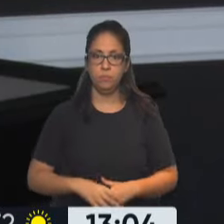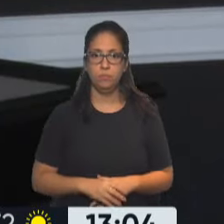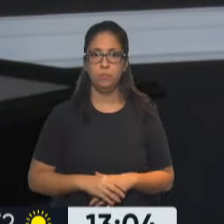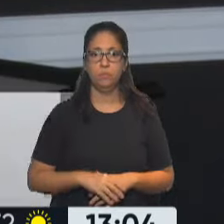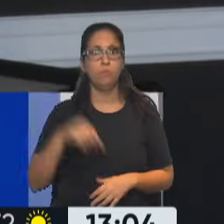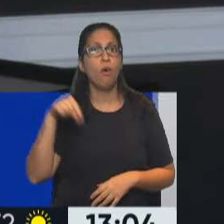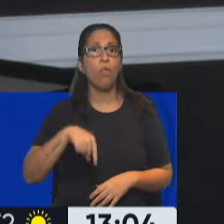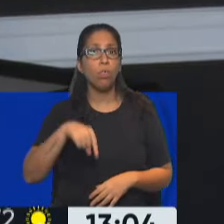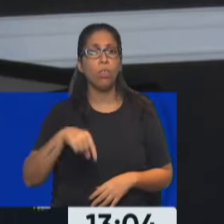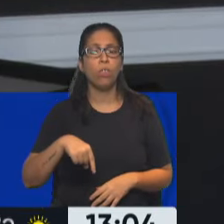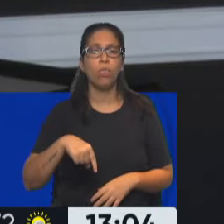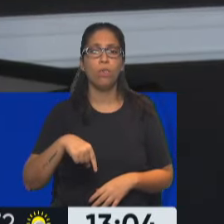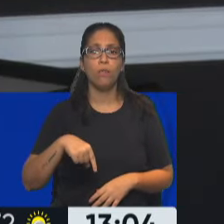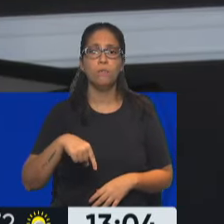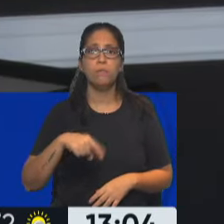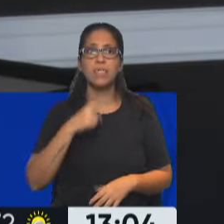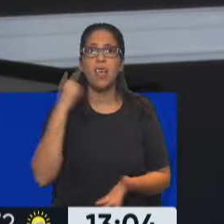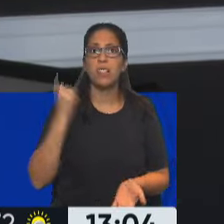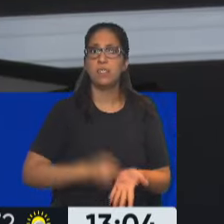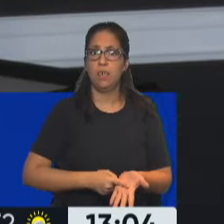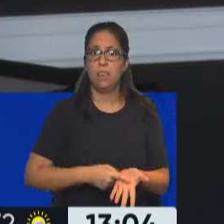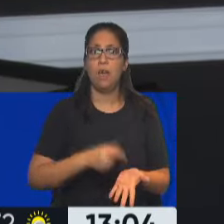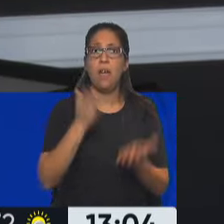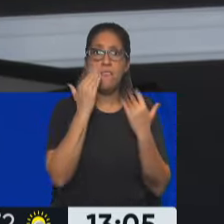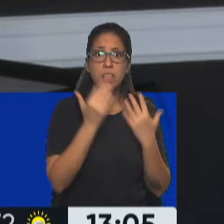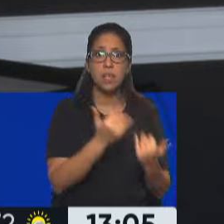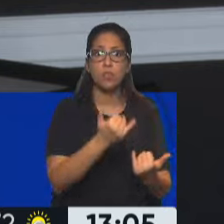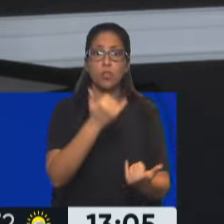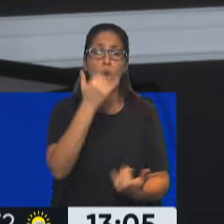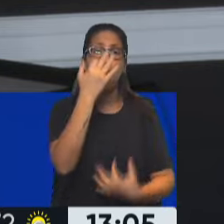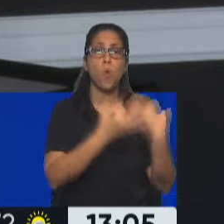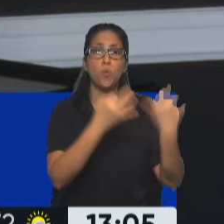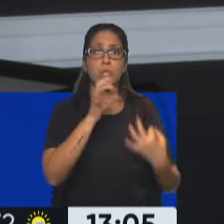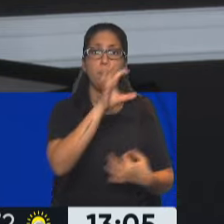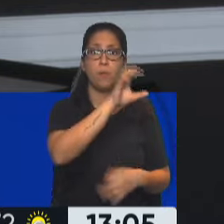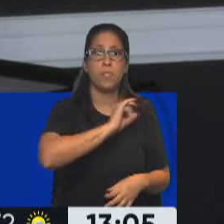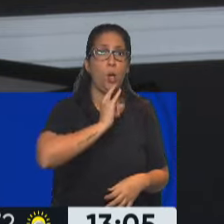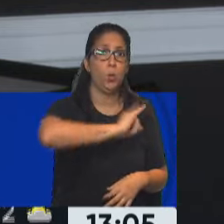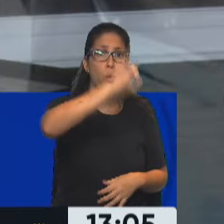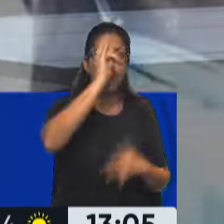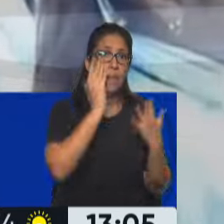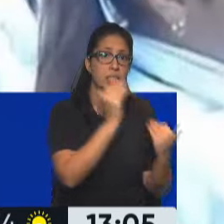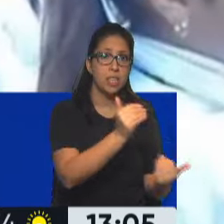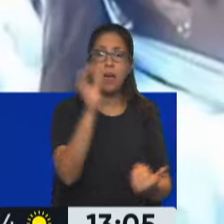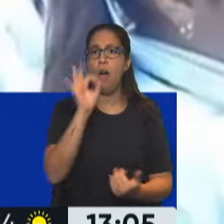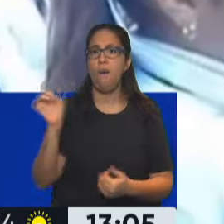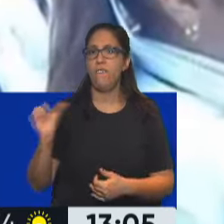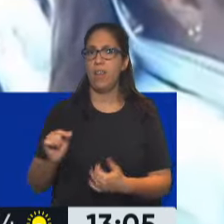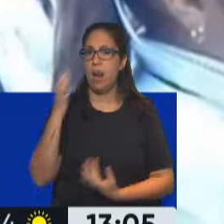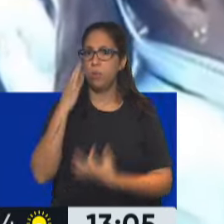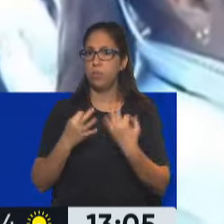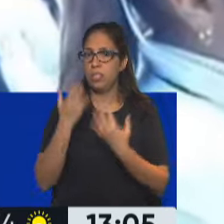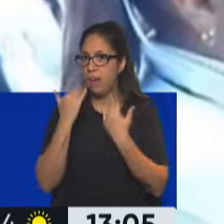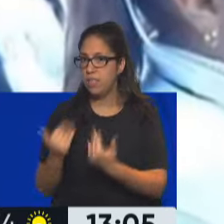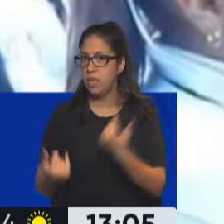hoy se dirime si va a continuar investigando la justicia provincial o la justicia este Federal en función